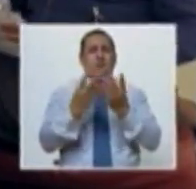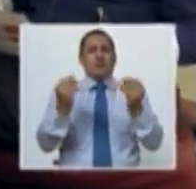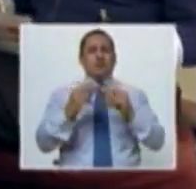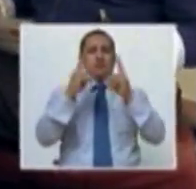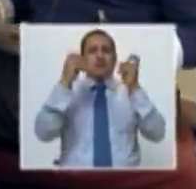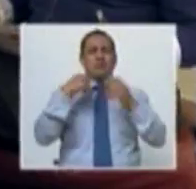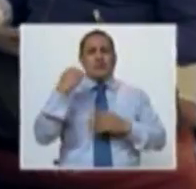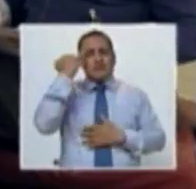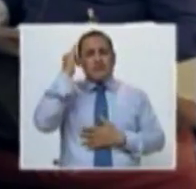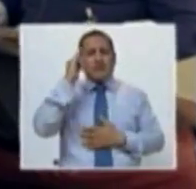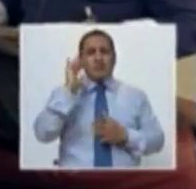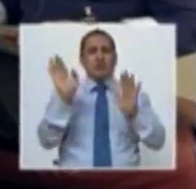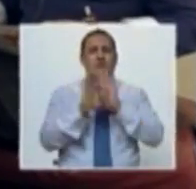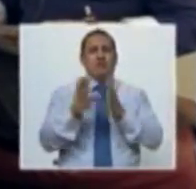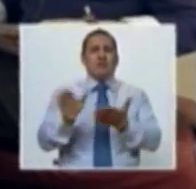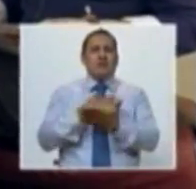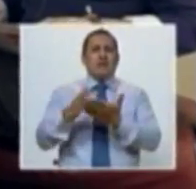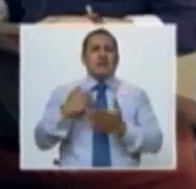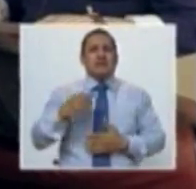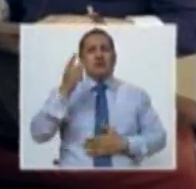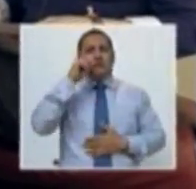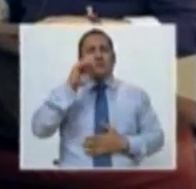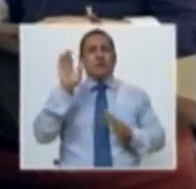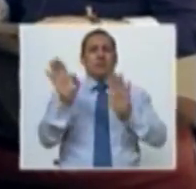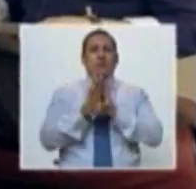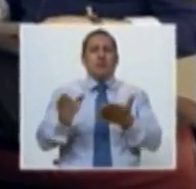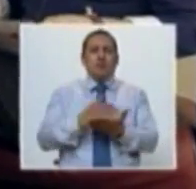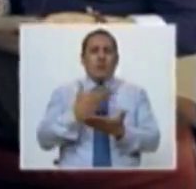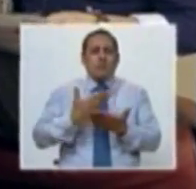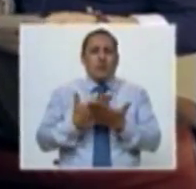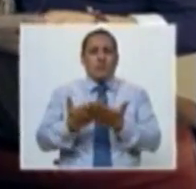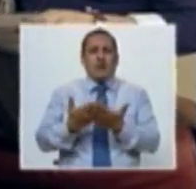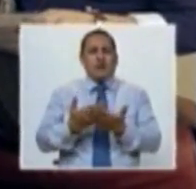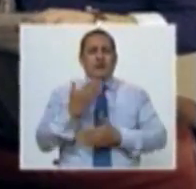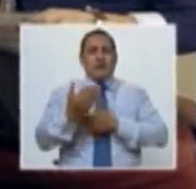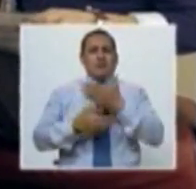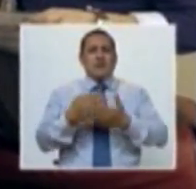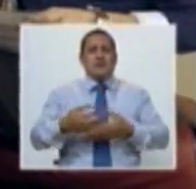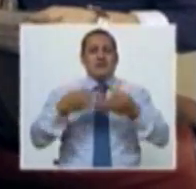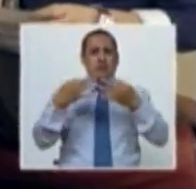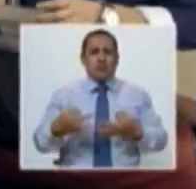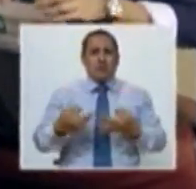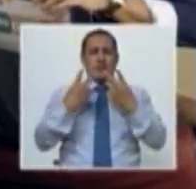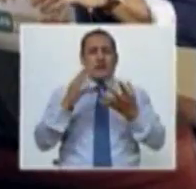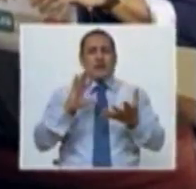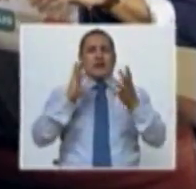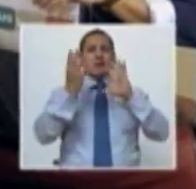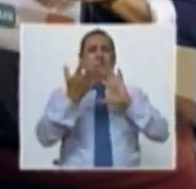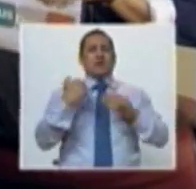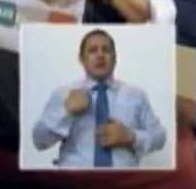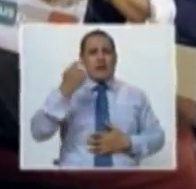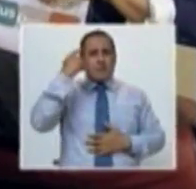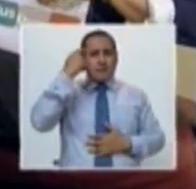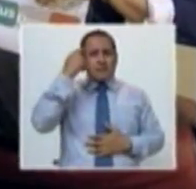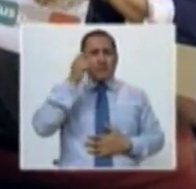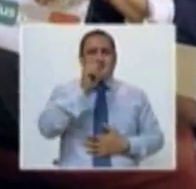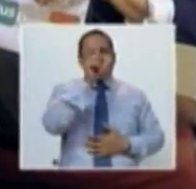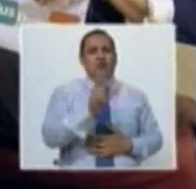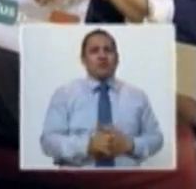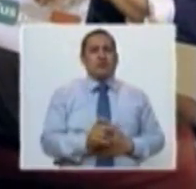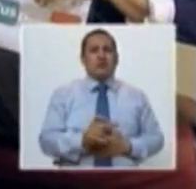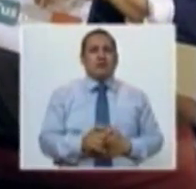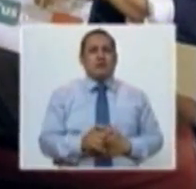filosóficos, porque nadie puede saber, ni hay mecanismo alguno que asegure que se ha cambiado en la mente de la